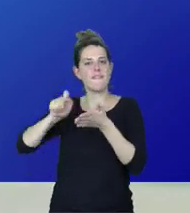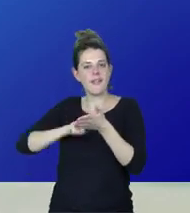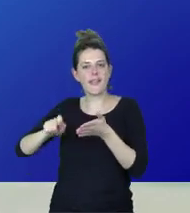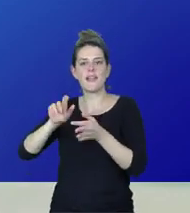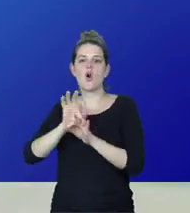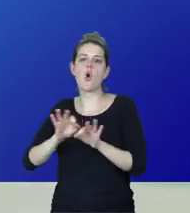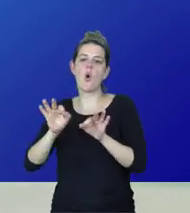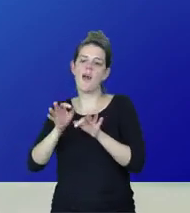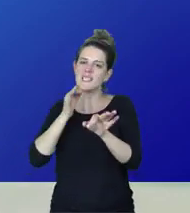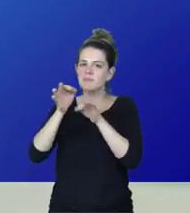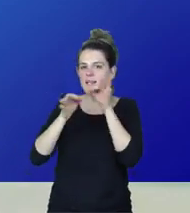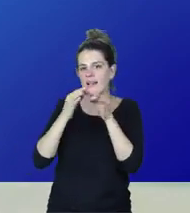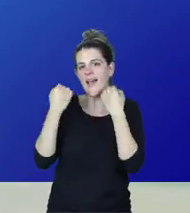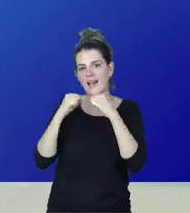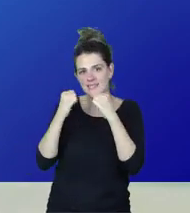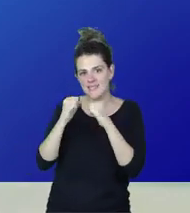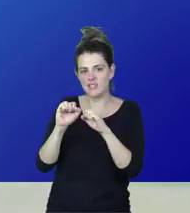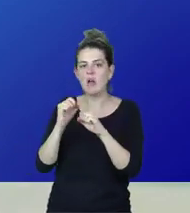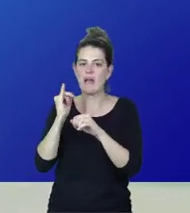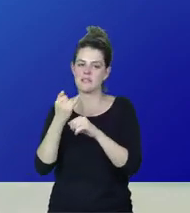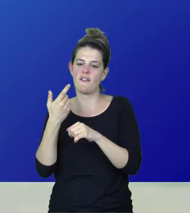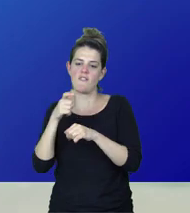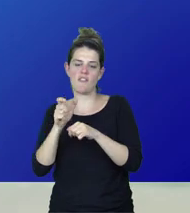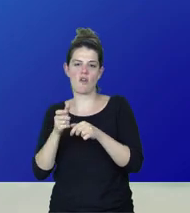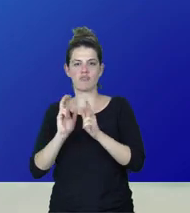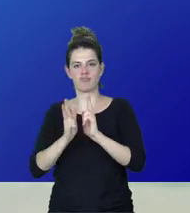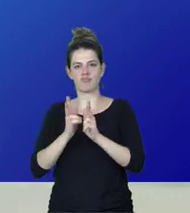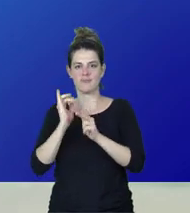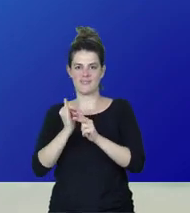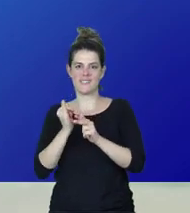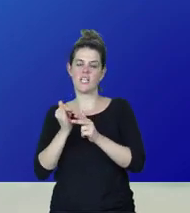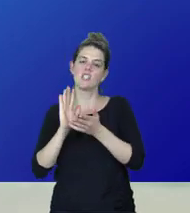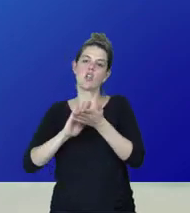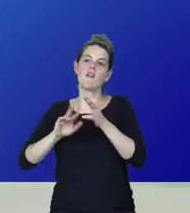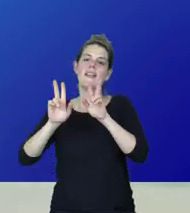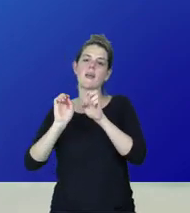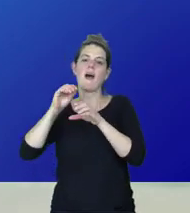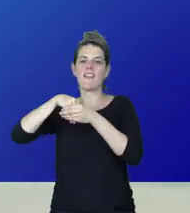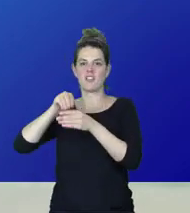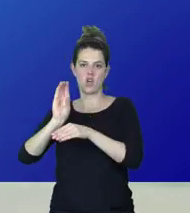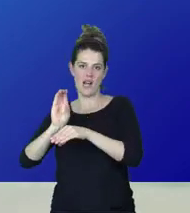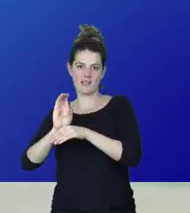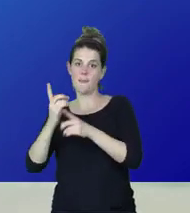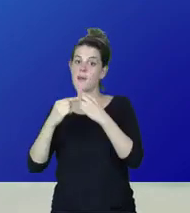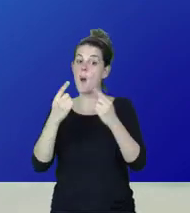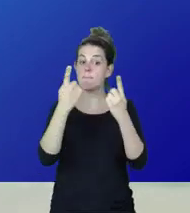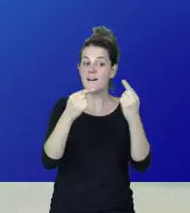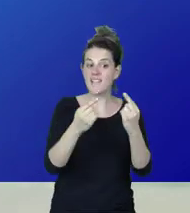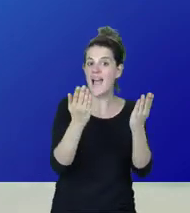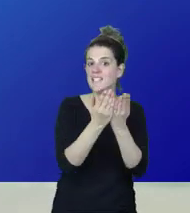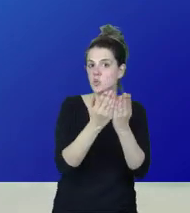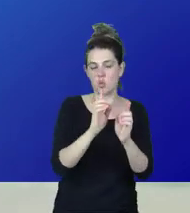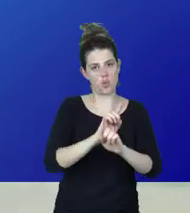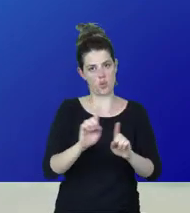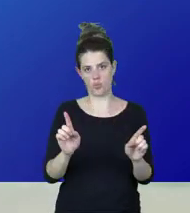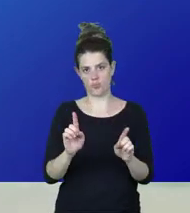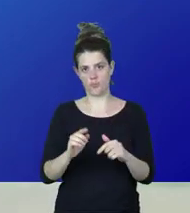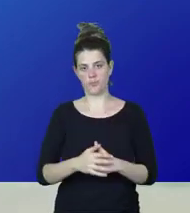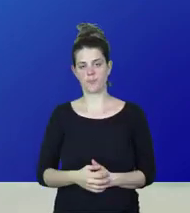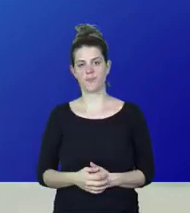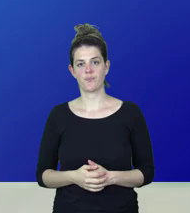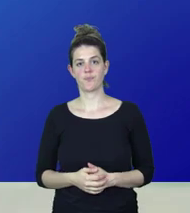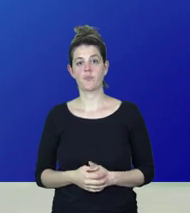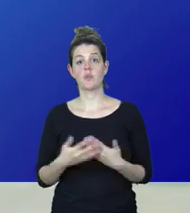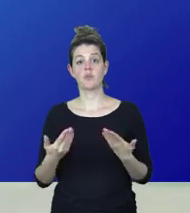hacer deberes, para hacer ejercicios, todo lo que tenía que ver con el contenido del aula. Nosotros queremos que esto quede como